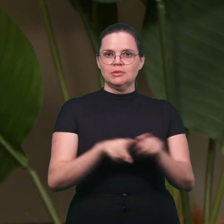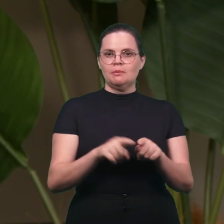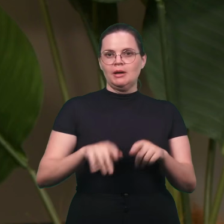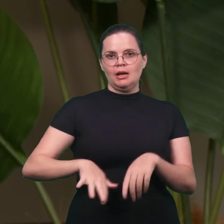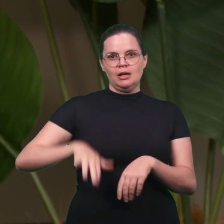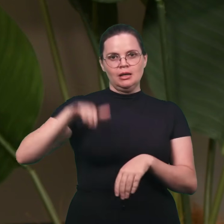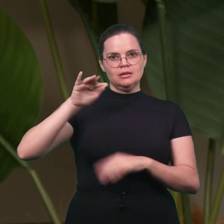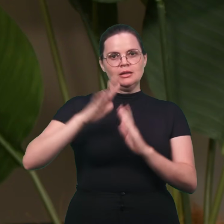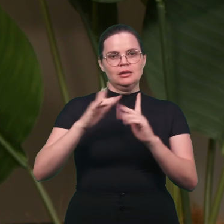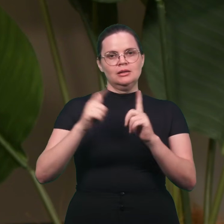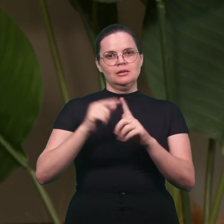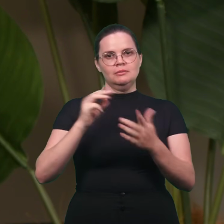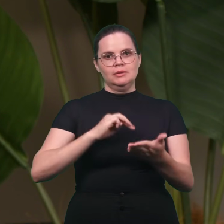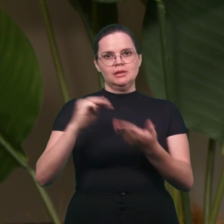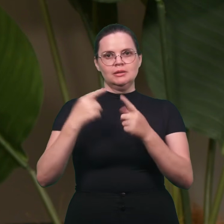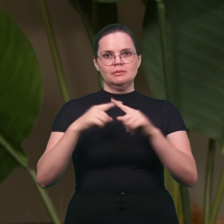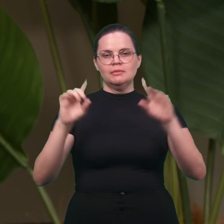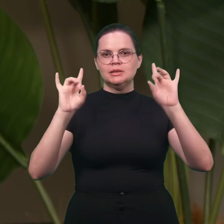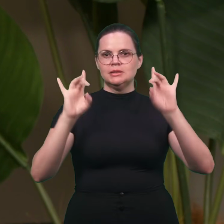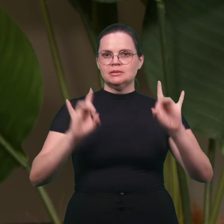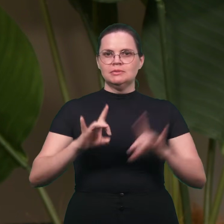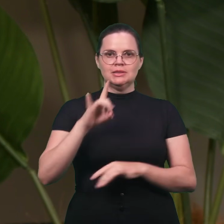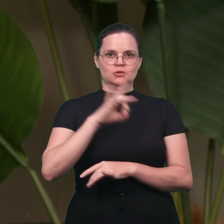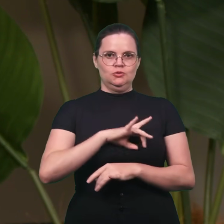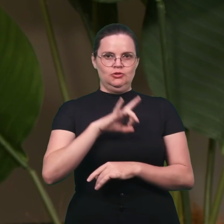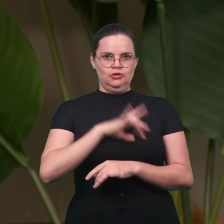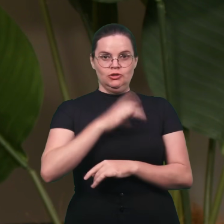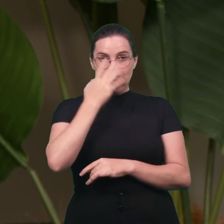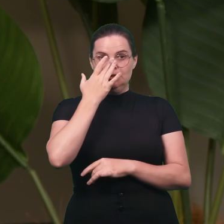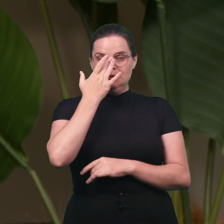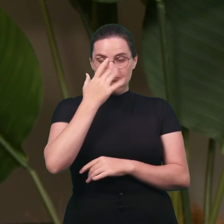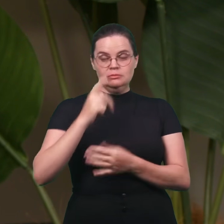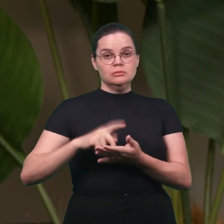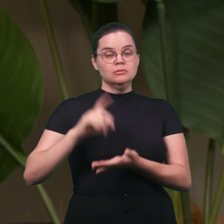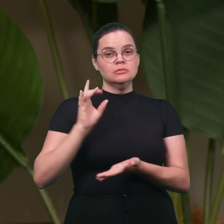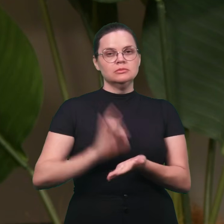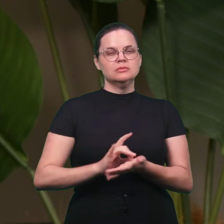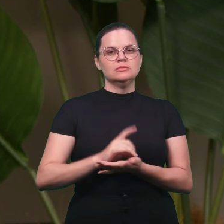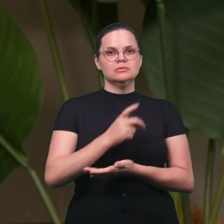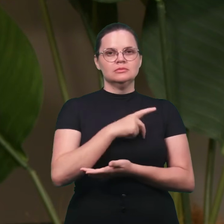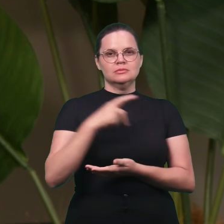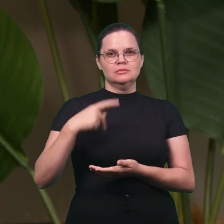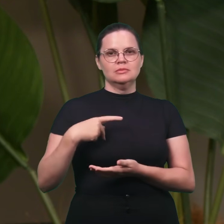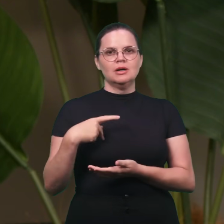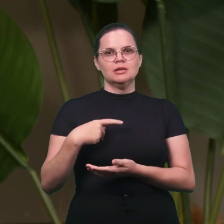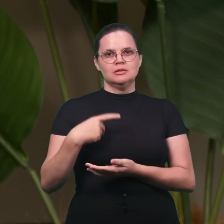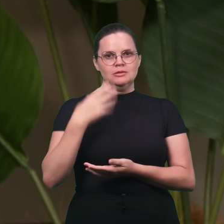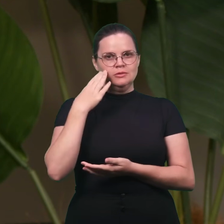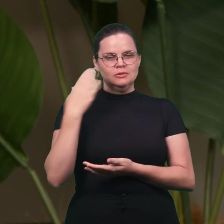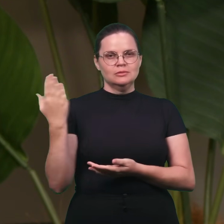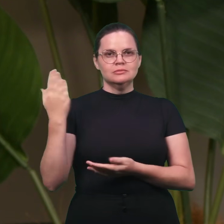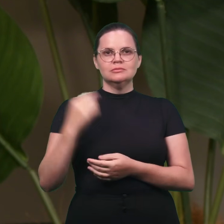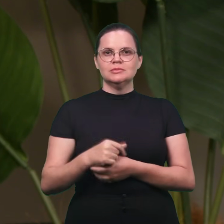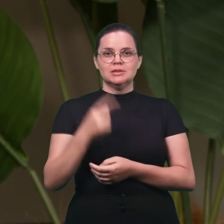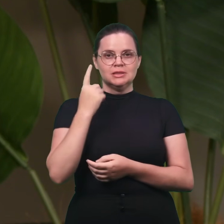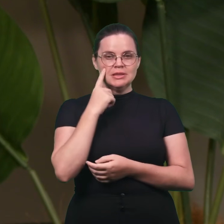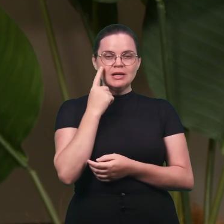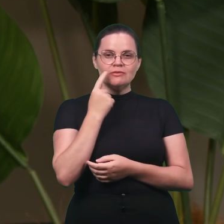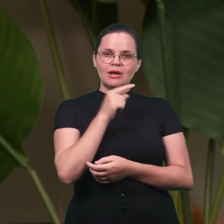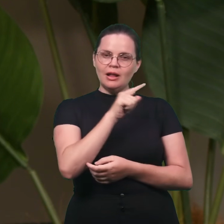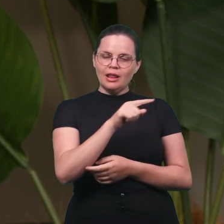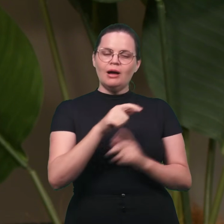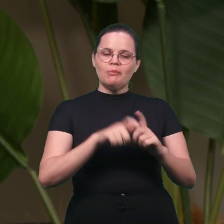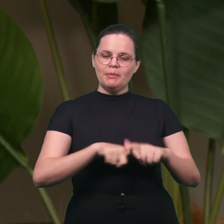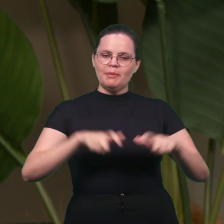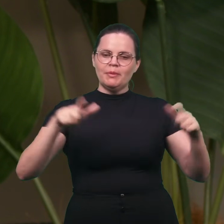na Igreja Cristã Maranata, especial hoje, Chile. E de fato, Pastor Arley, um ramo